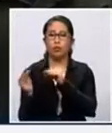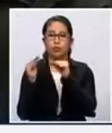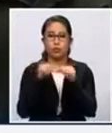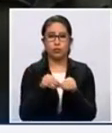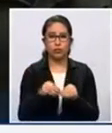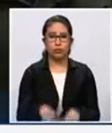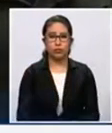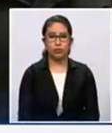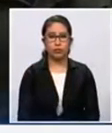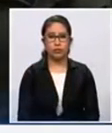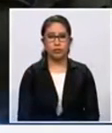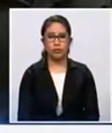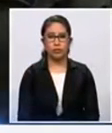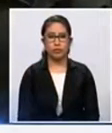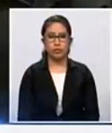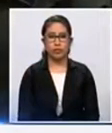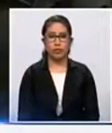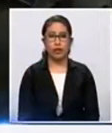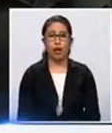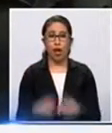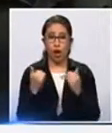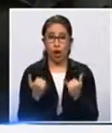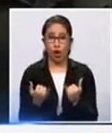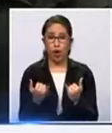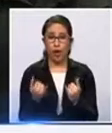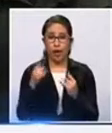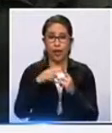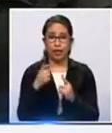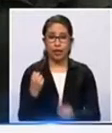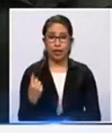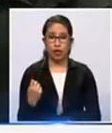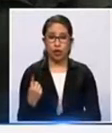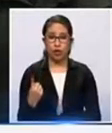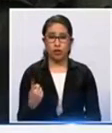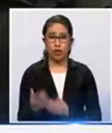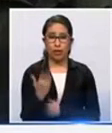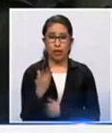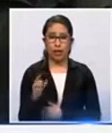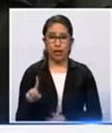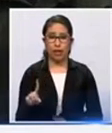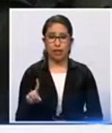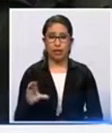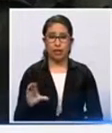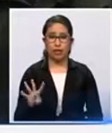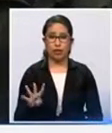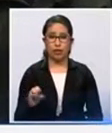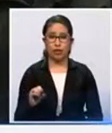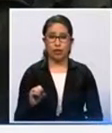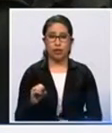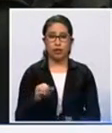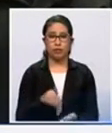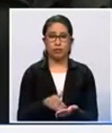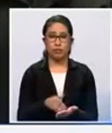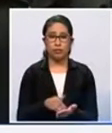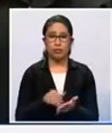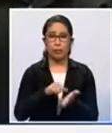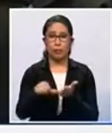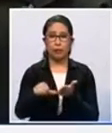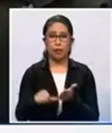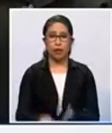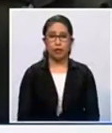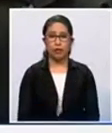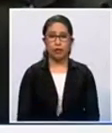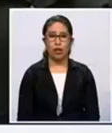hemos hecho hasta las 11 de la mañana 140 mil pagos. Eso está entre lo que es